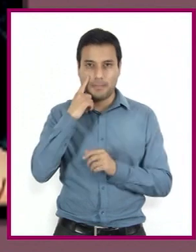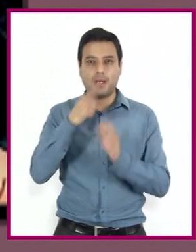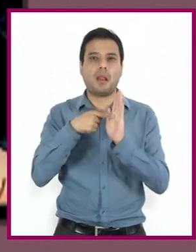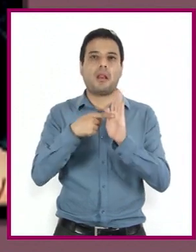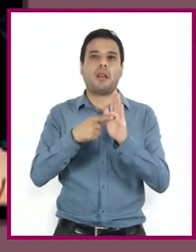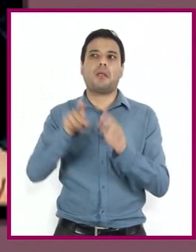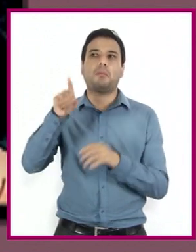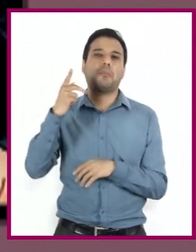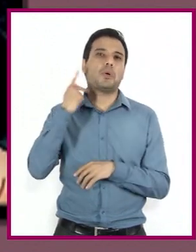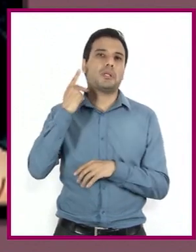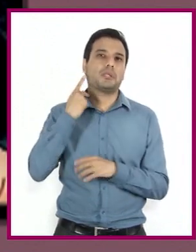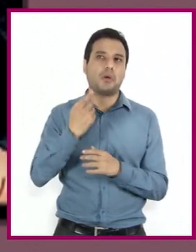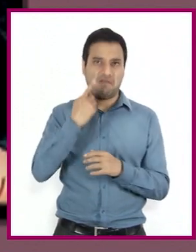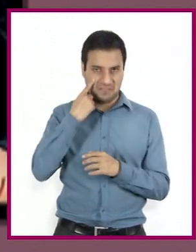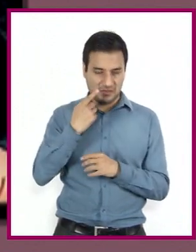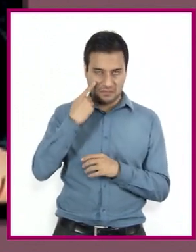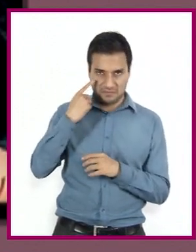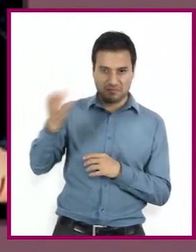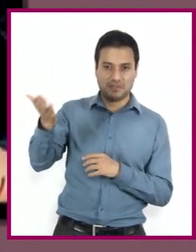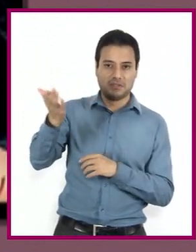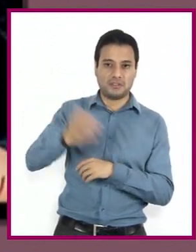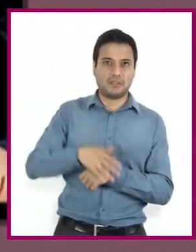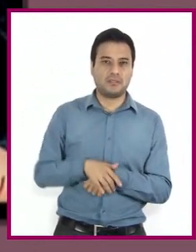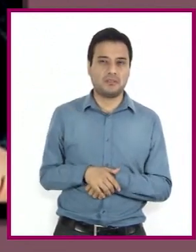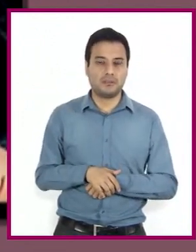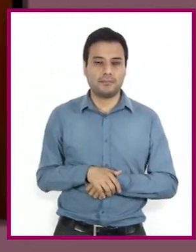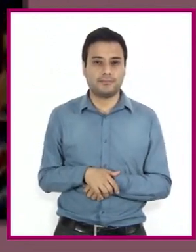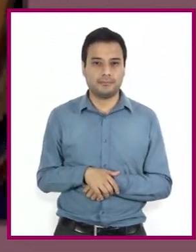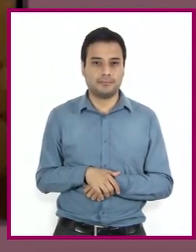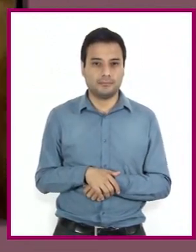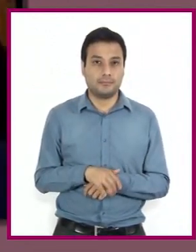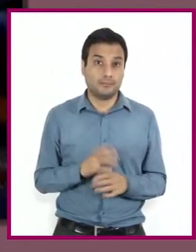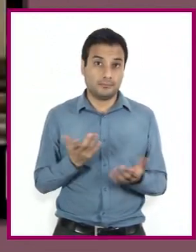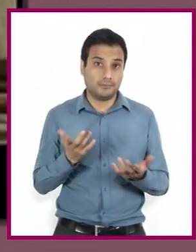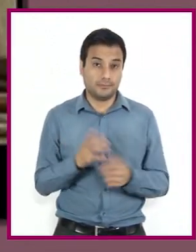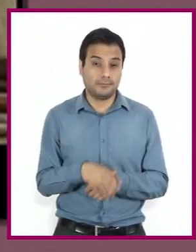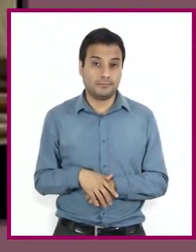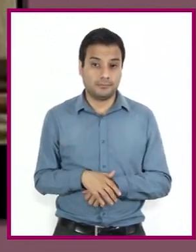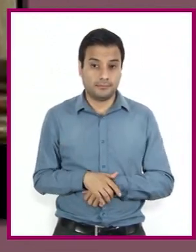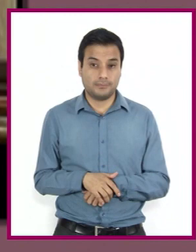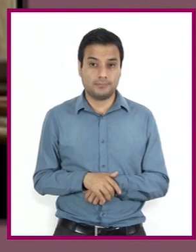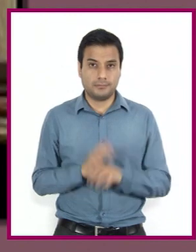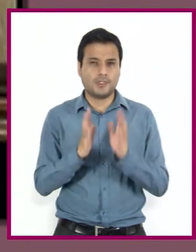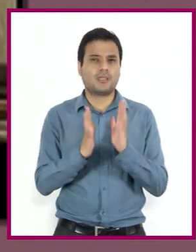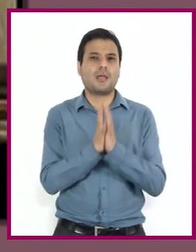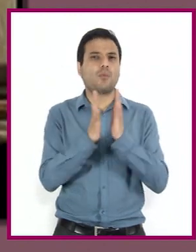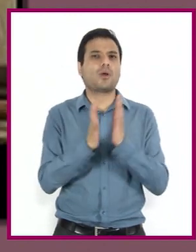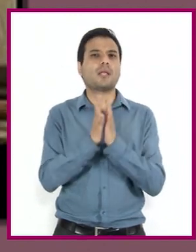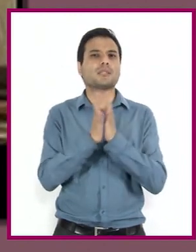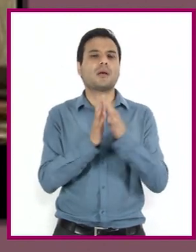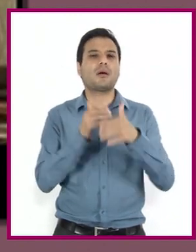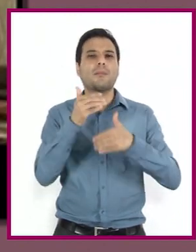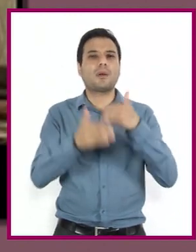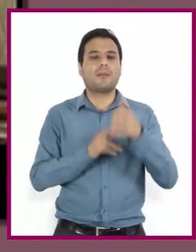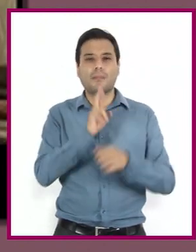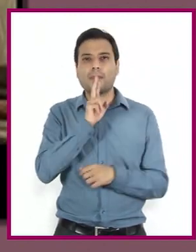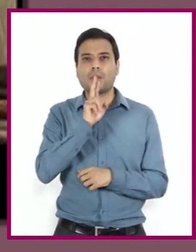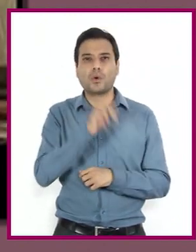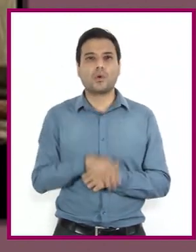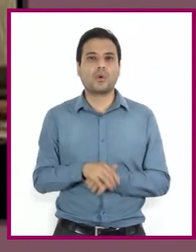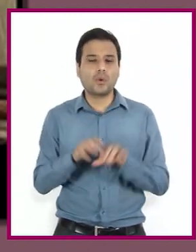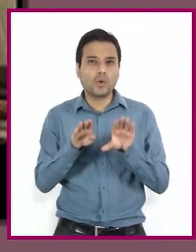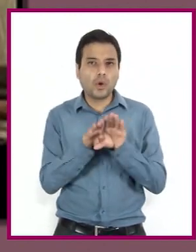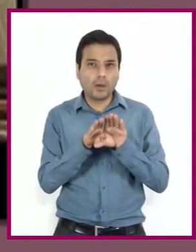la vida pública en México. Pues para decirlo de otra manera, la democracia se construye para que la ciudadanía